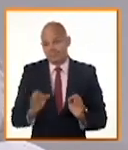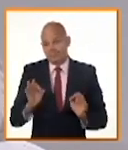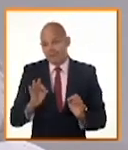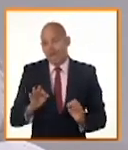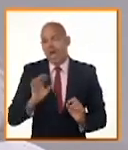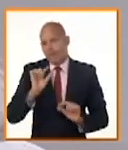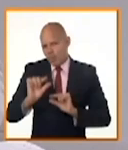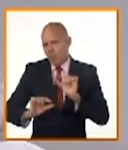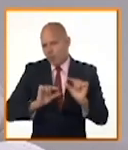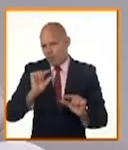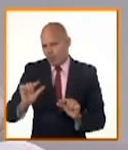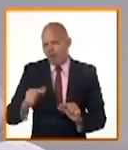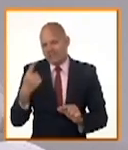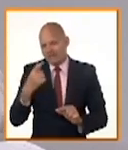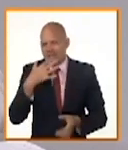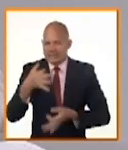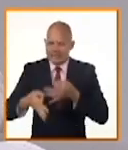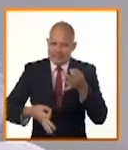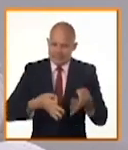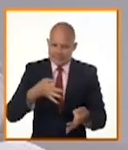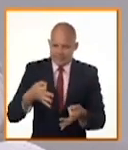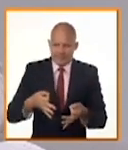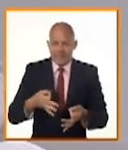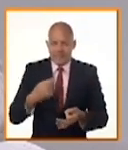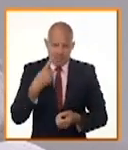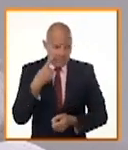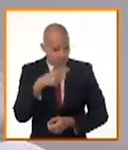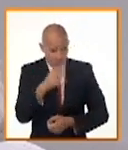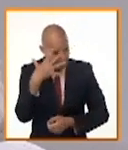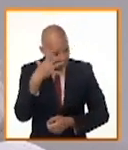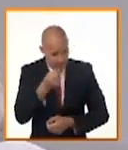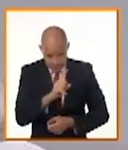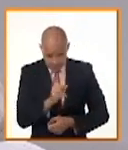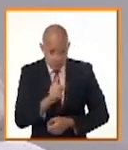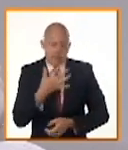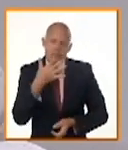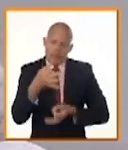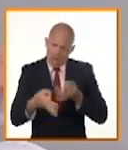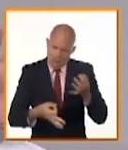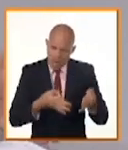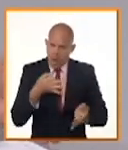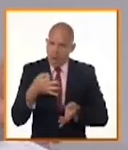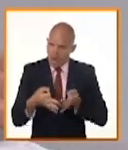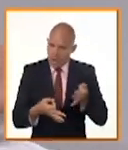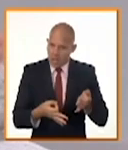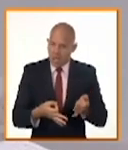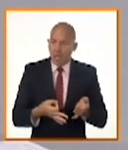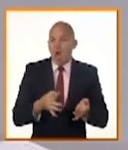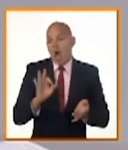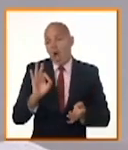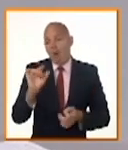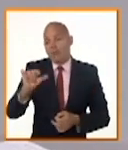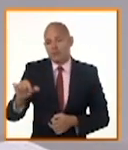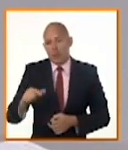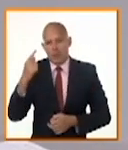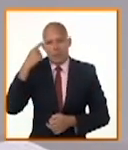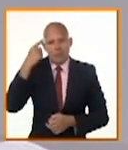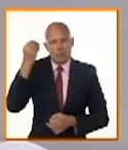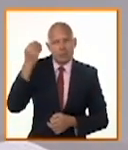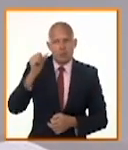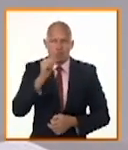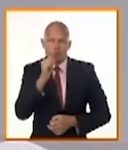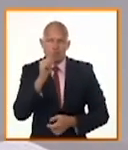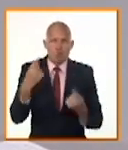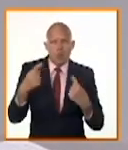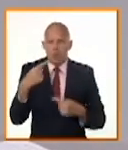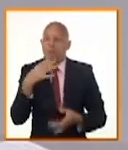de explicación donde existen las dudas a volver a explicar donde sí está preocupación a eliminarle las preocupaciones con los servicios que hoy